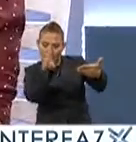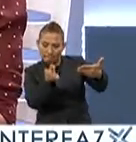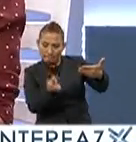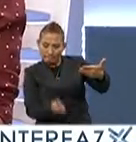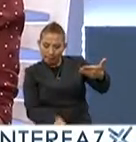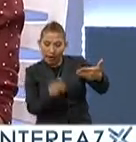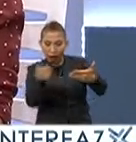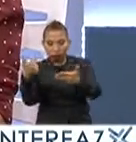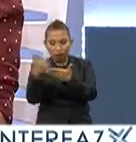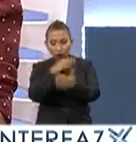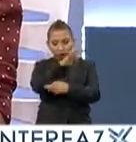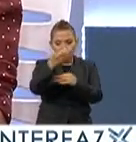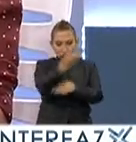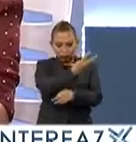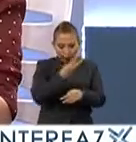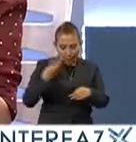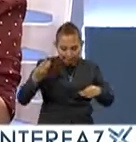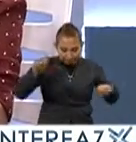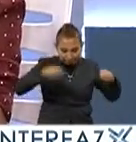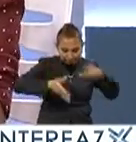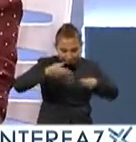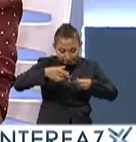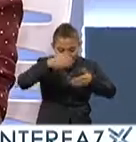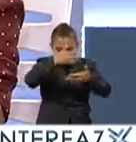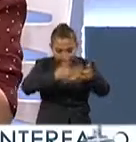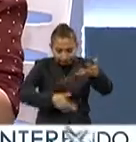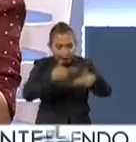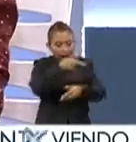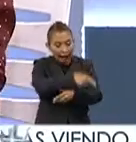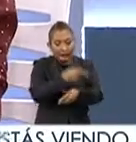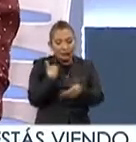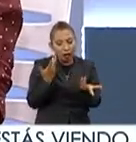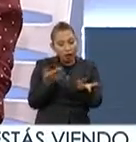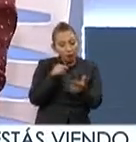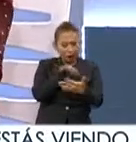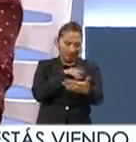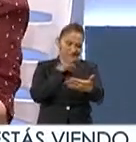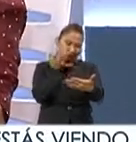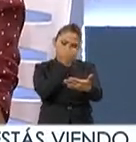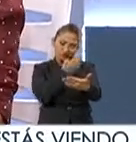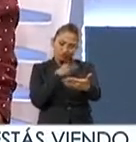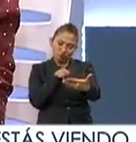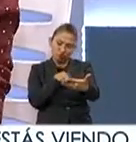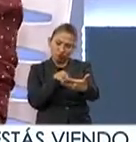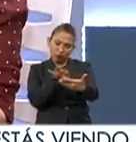que han colaborado todos ellos y que hacen que esta dirección o